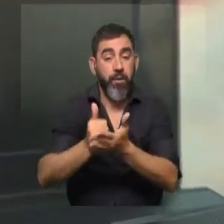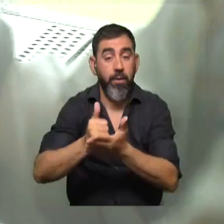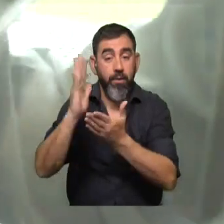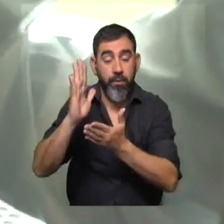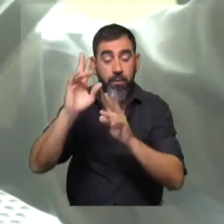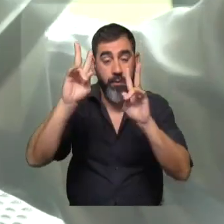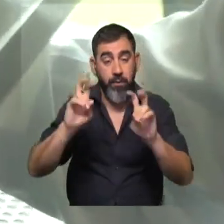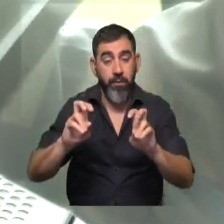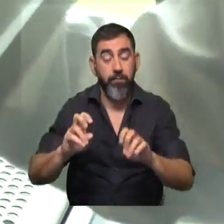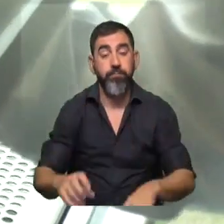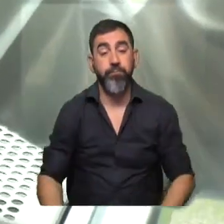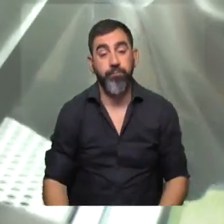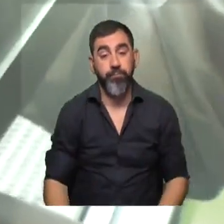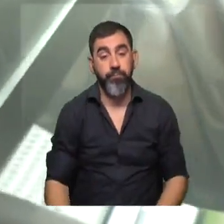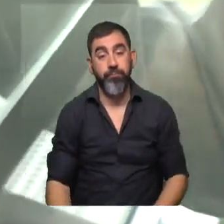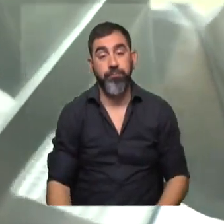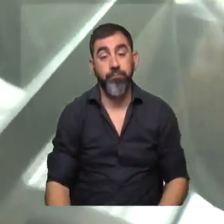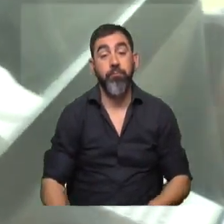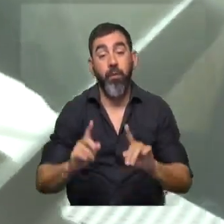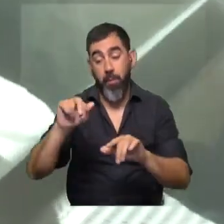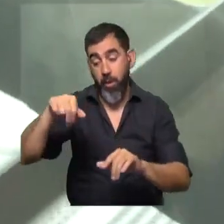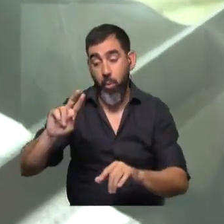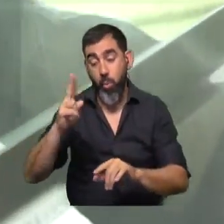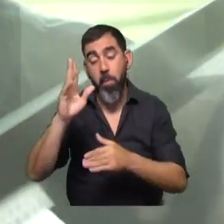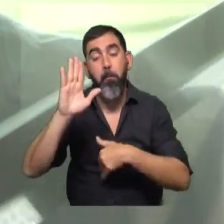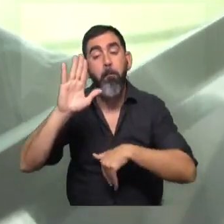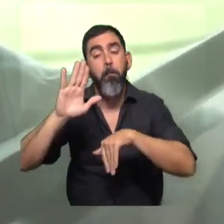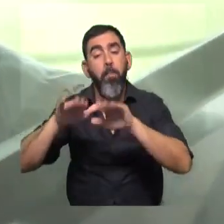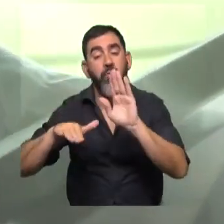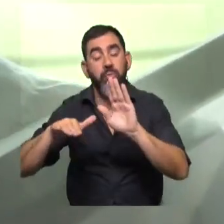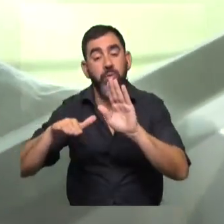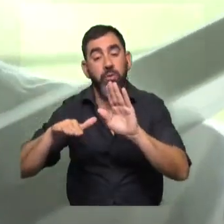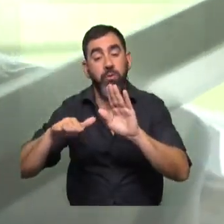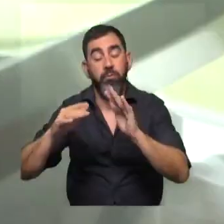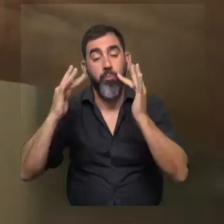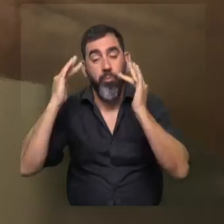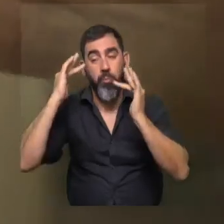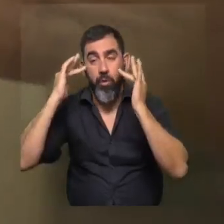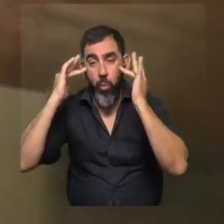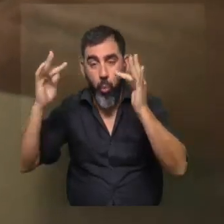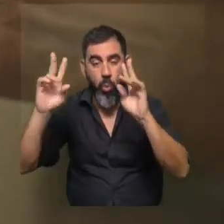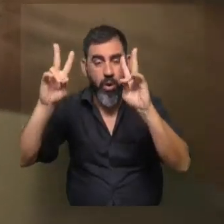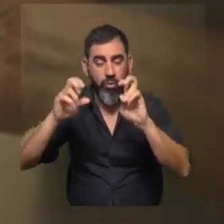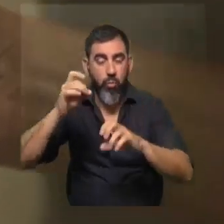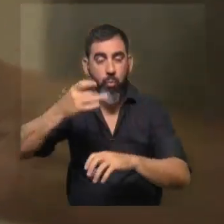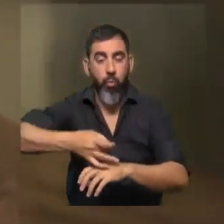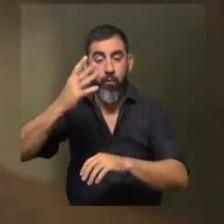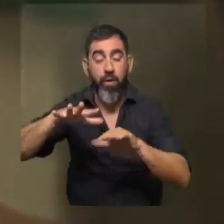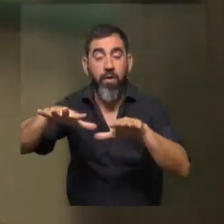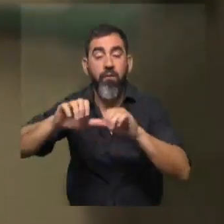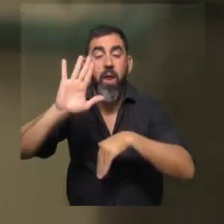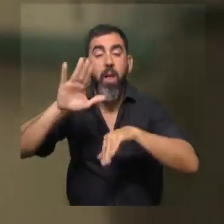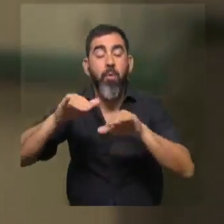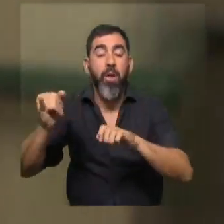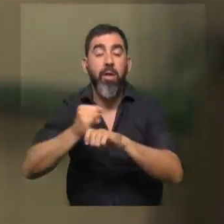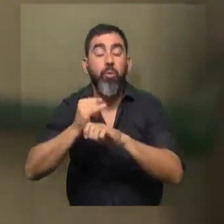asociados a flujos de comercio e inversión, y nacionales, principalmente académicos o profesionales radicados mayormente en